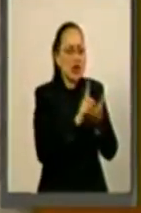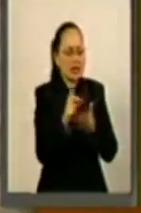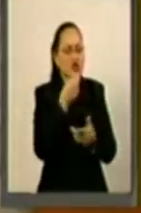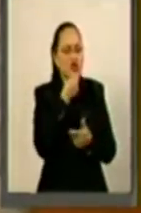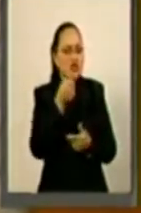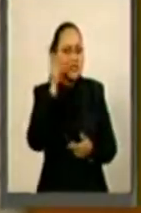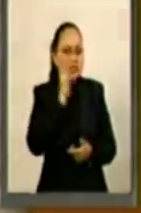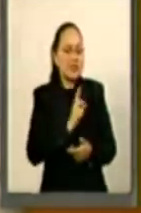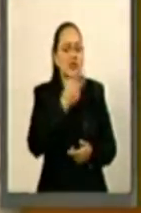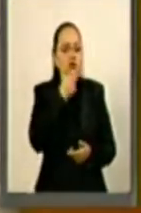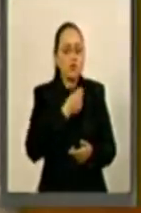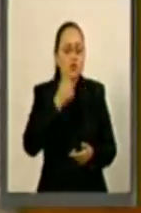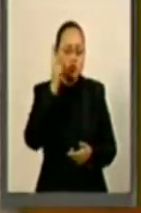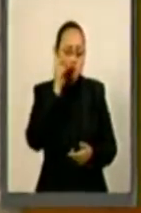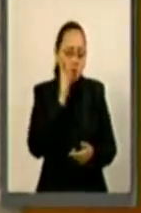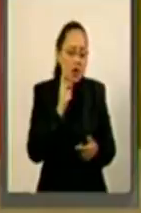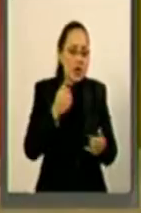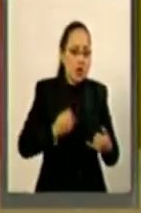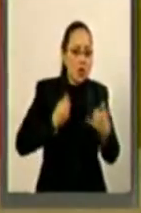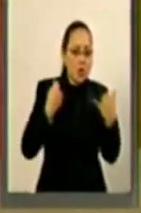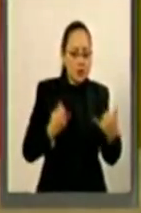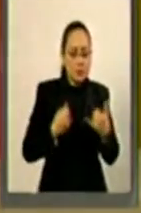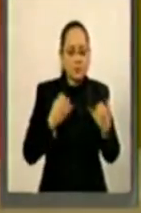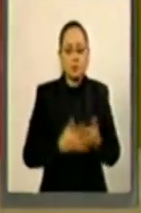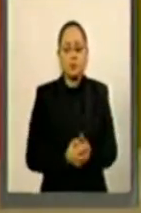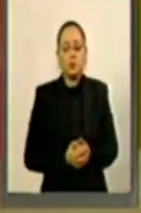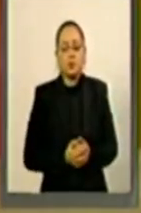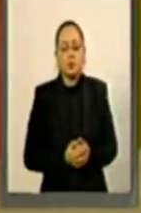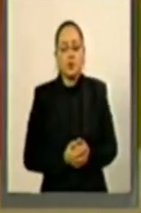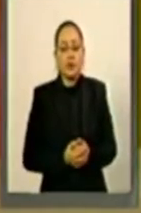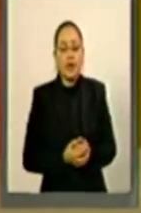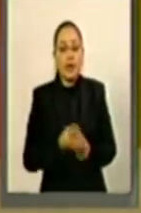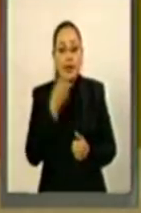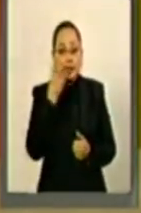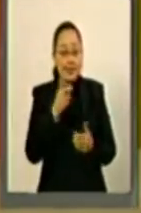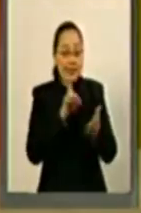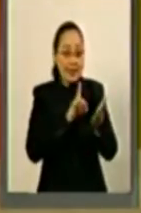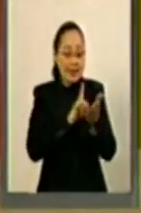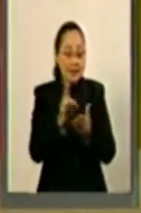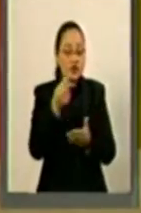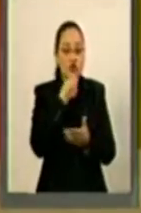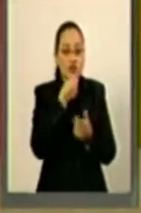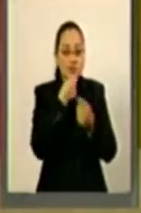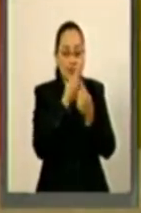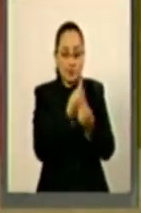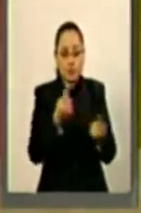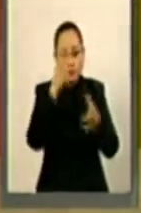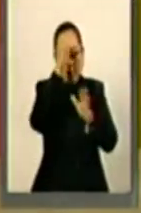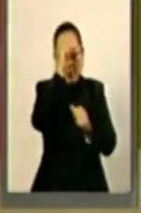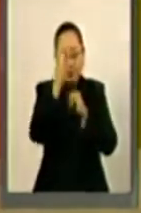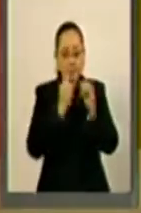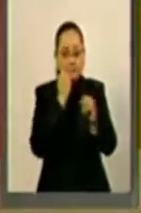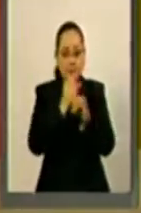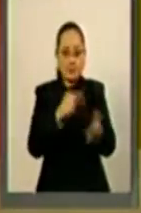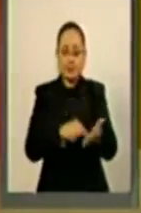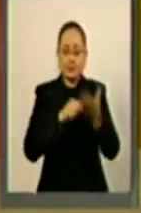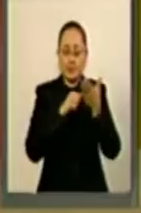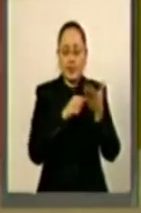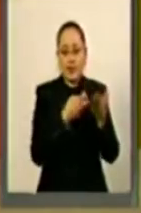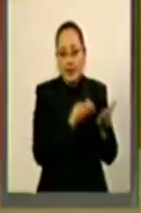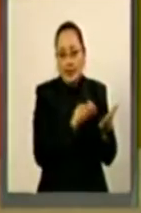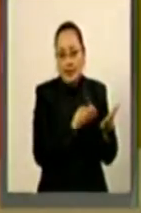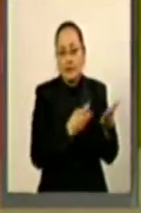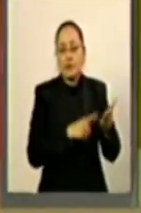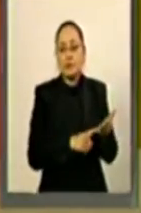niñas, niños y adolescentes. La Declaración de los Derechos del Niño también establece lo siguiente.